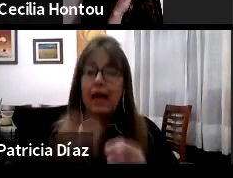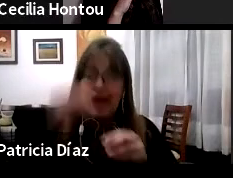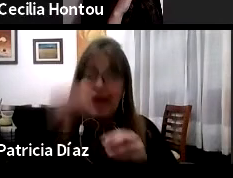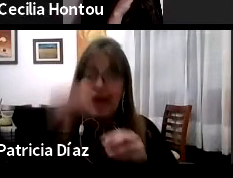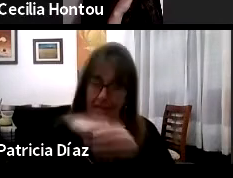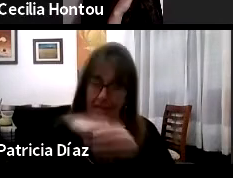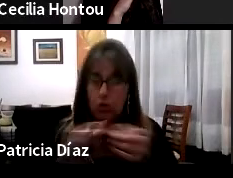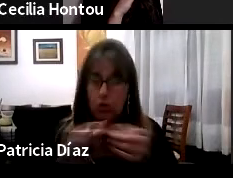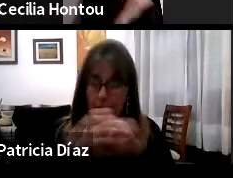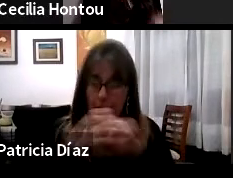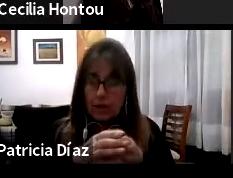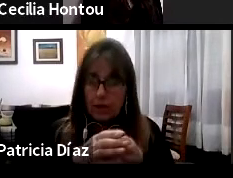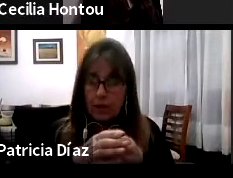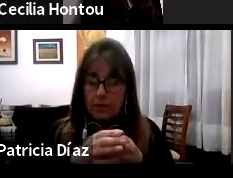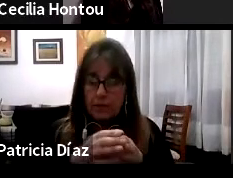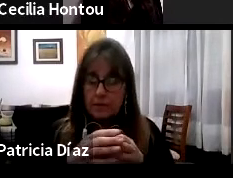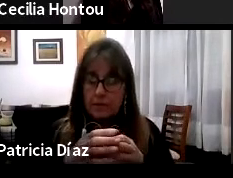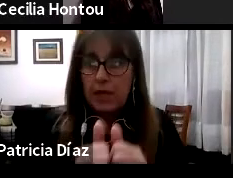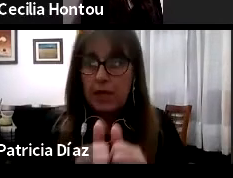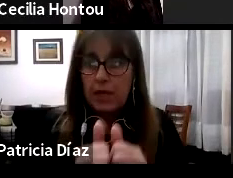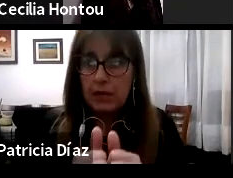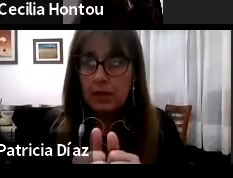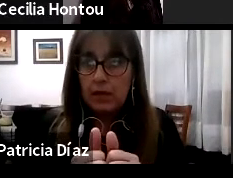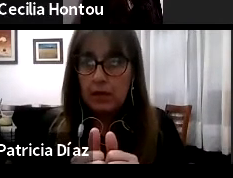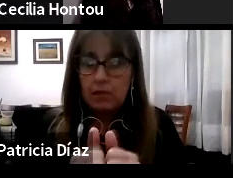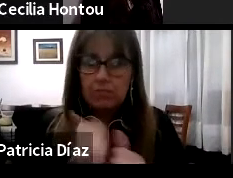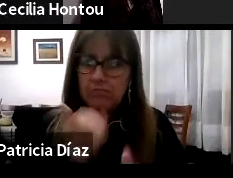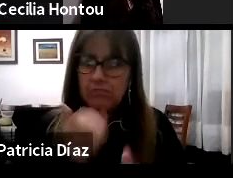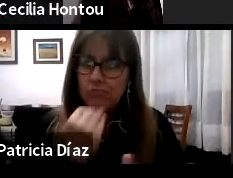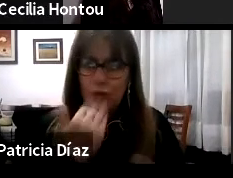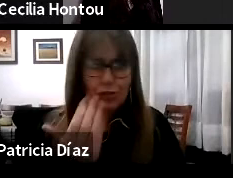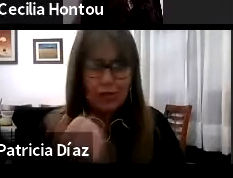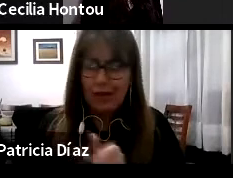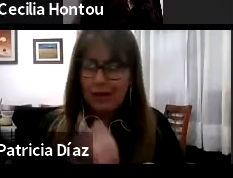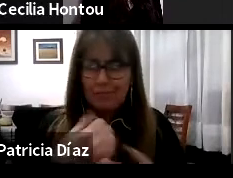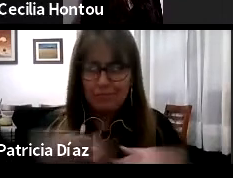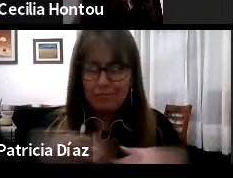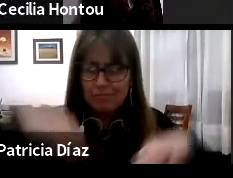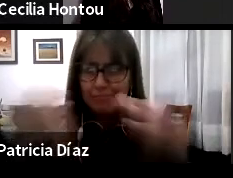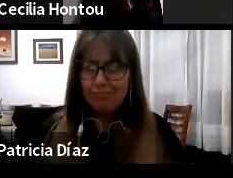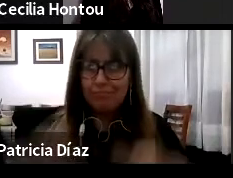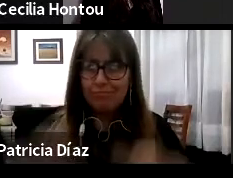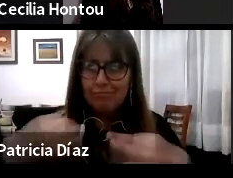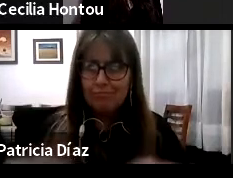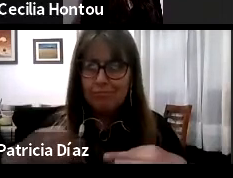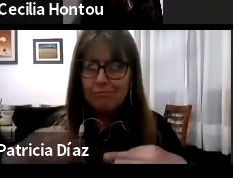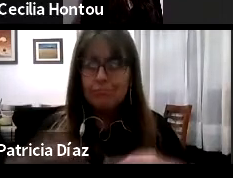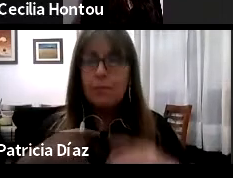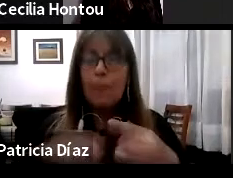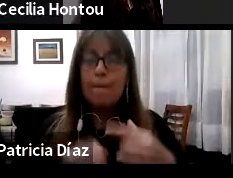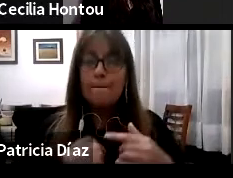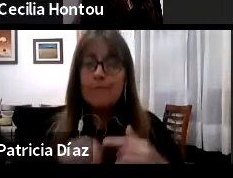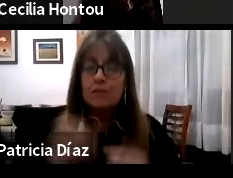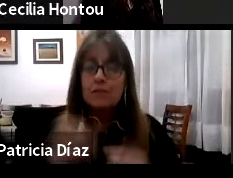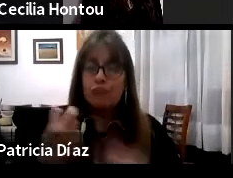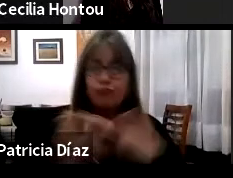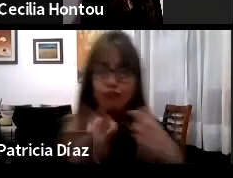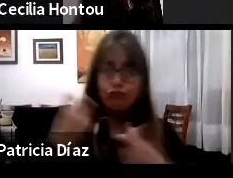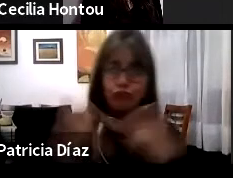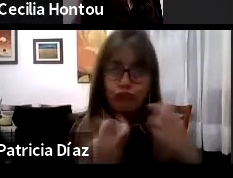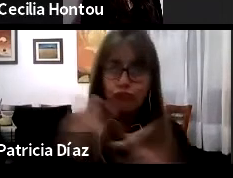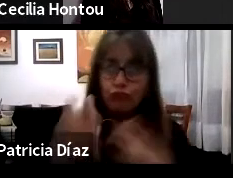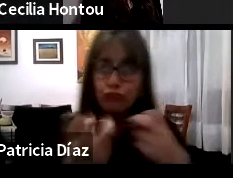este acompañante que lamentablemente no está capacitado. Que uno busca como que, en mi caso, por ejemplo acá en el